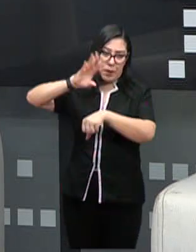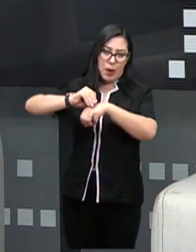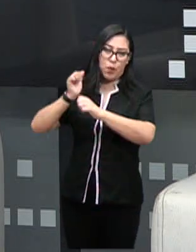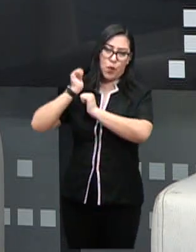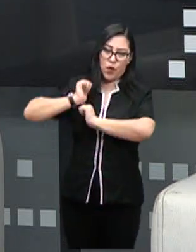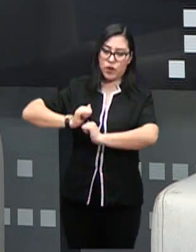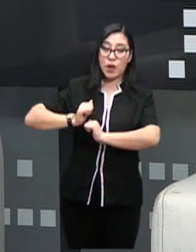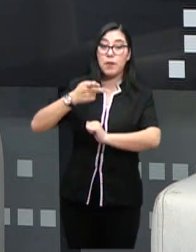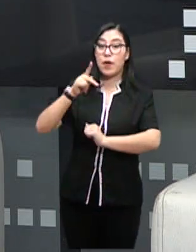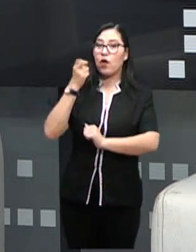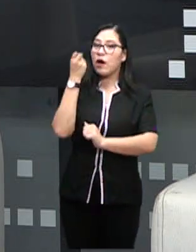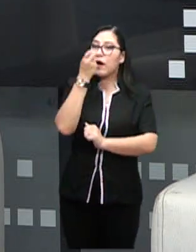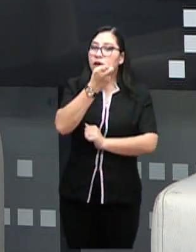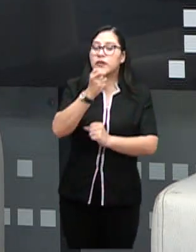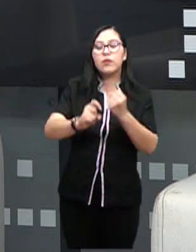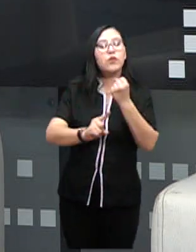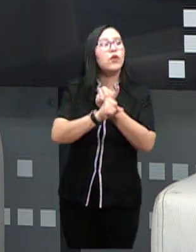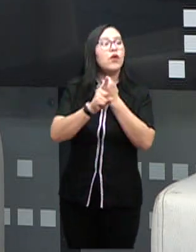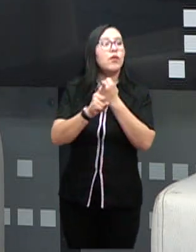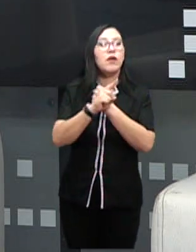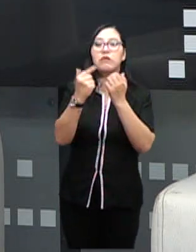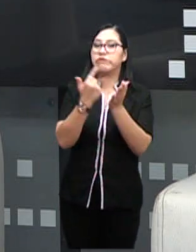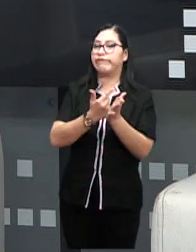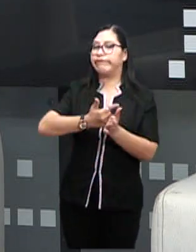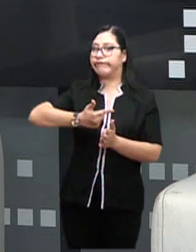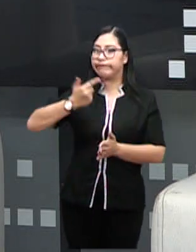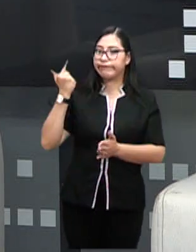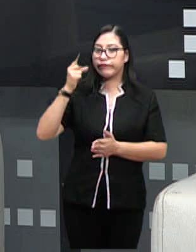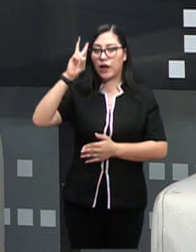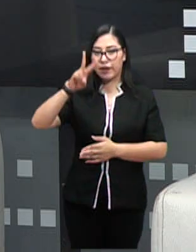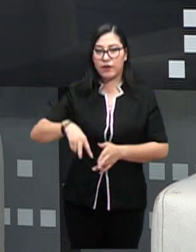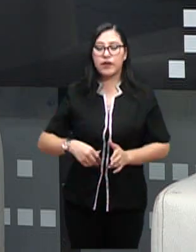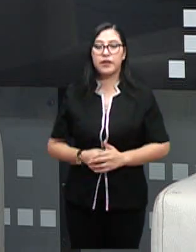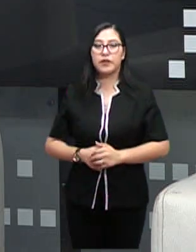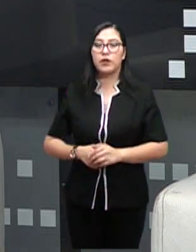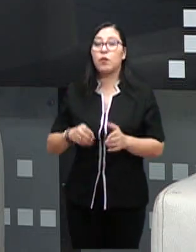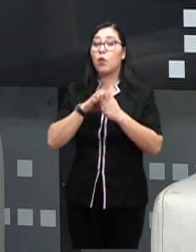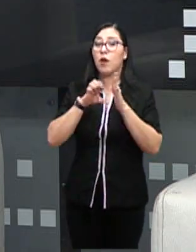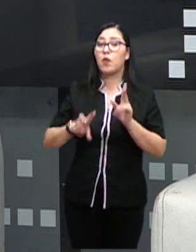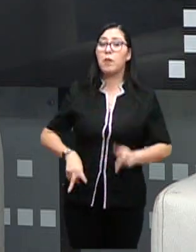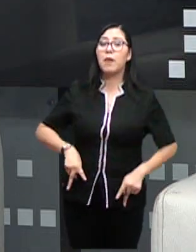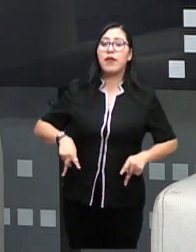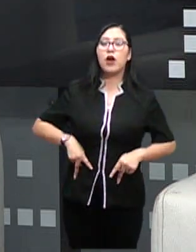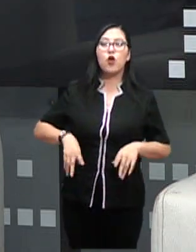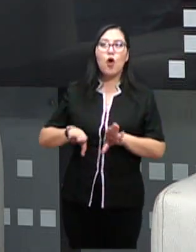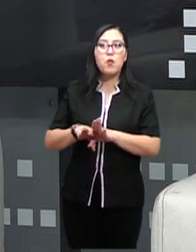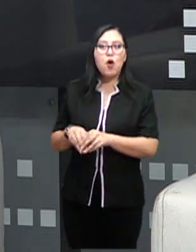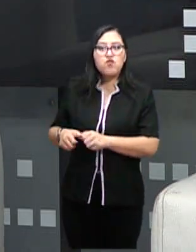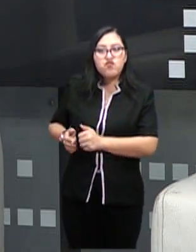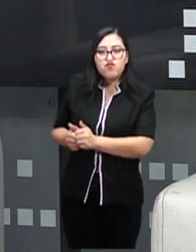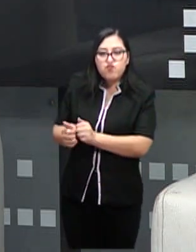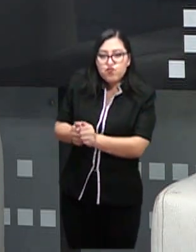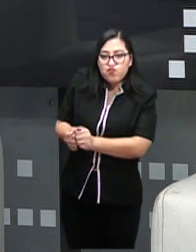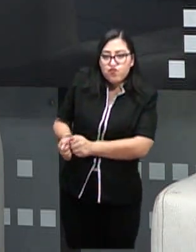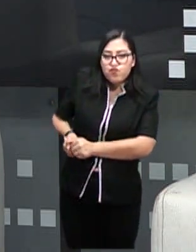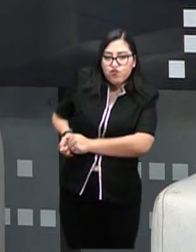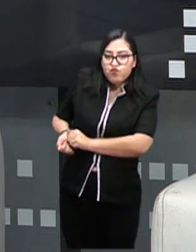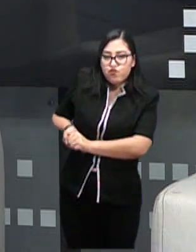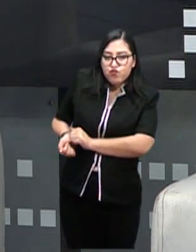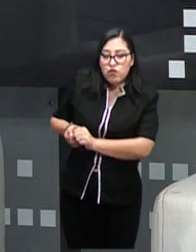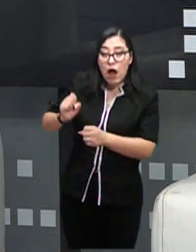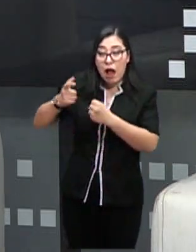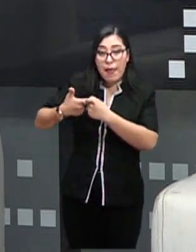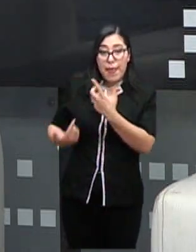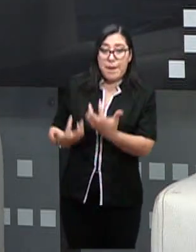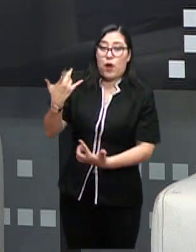regulados. Esto sí es un serio problema. Porque esto con el roce ocasiona la fricción, ocasiona la lumbre y se